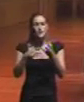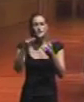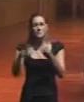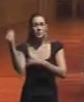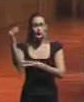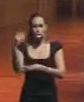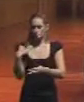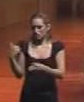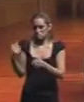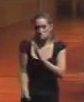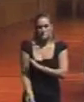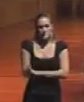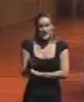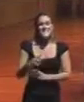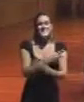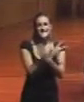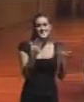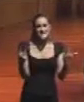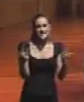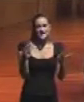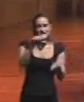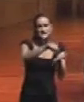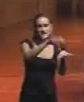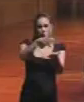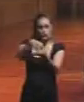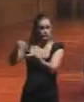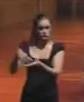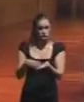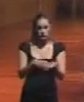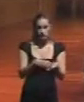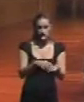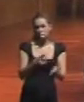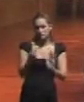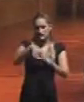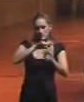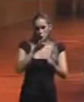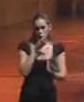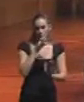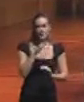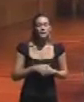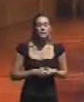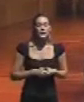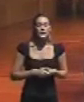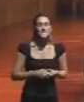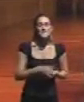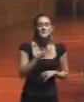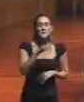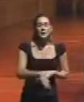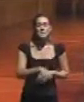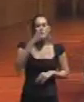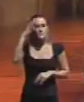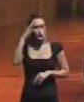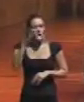Fuerteventura. 17 centros propios y uno escrito, 73 titulaciones oficiales, 6 de ellas en el campus